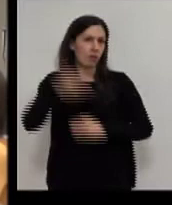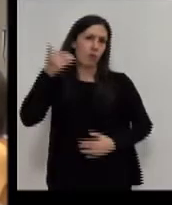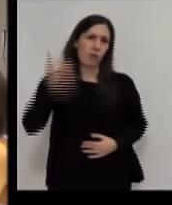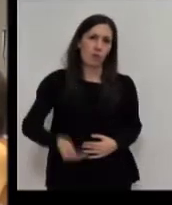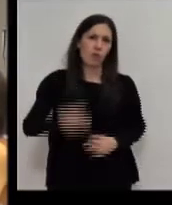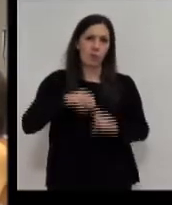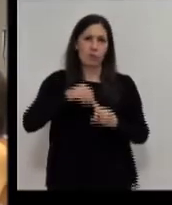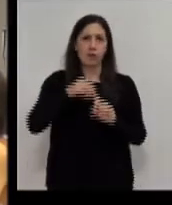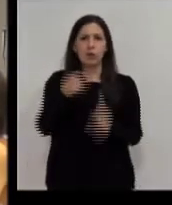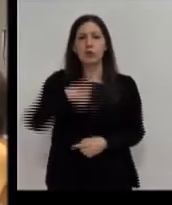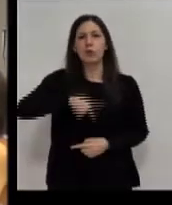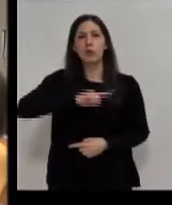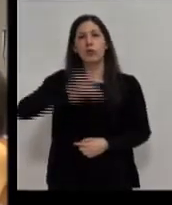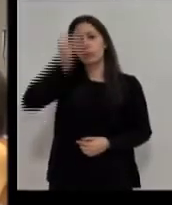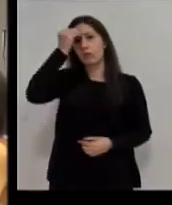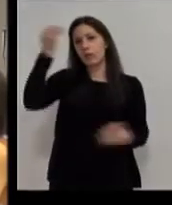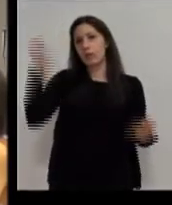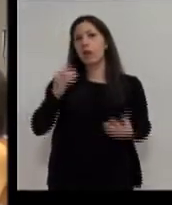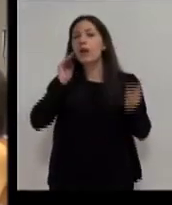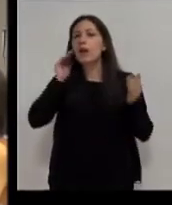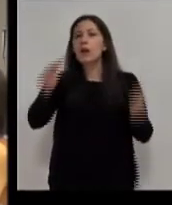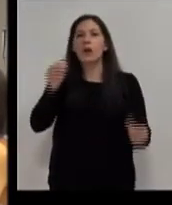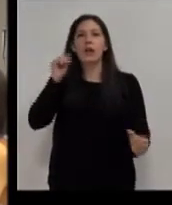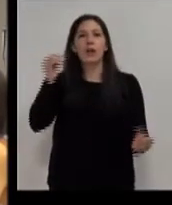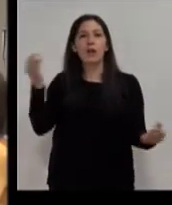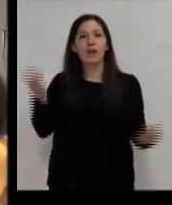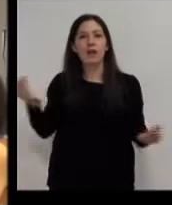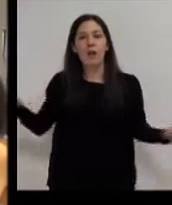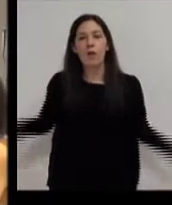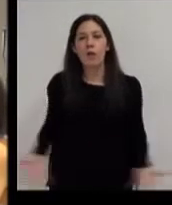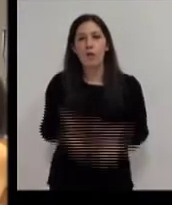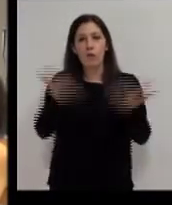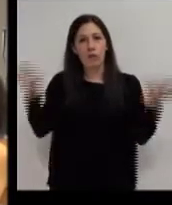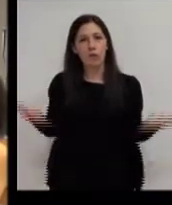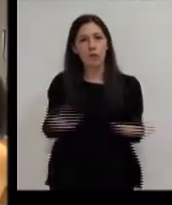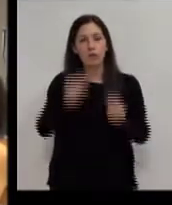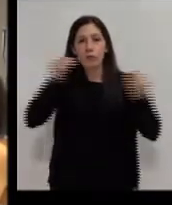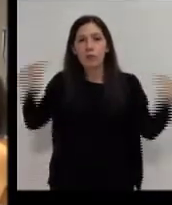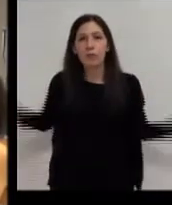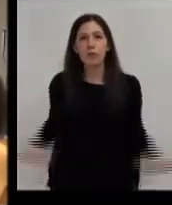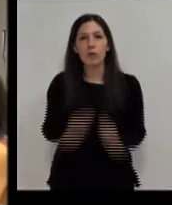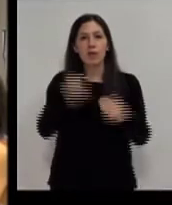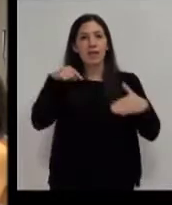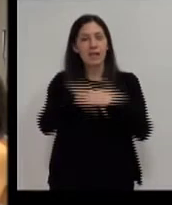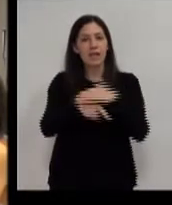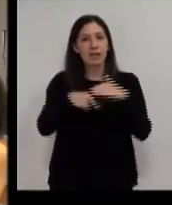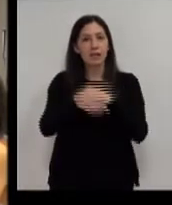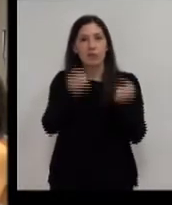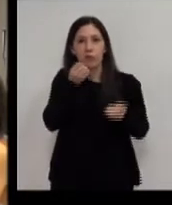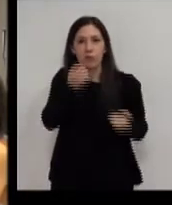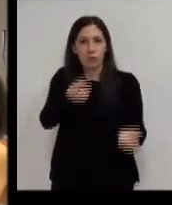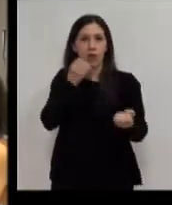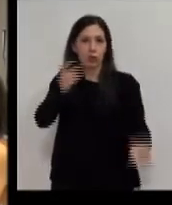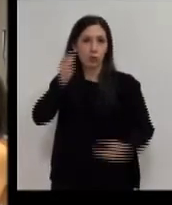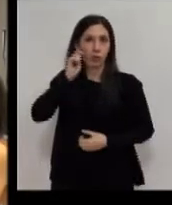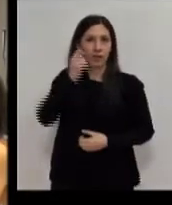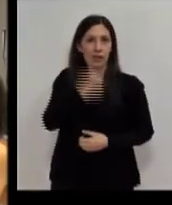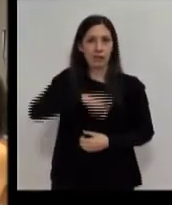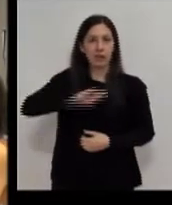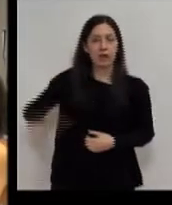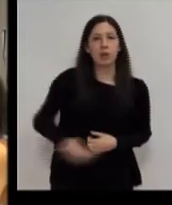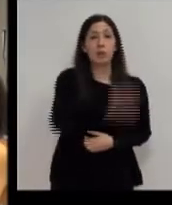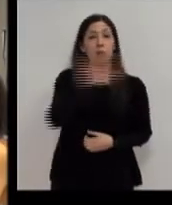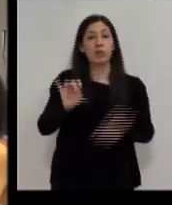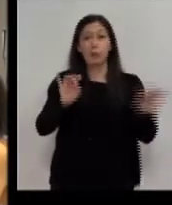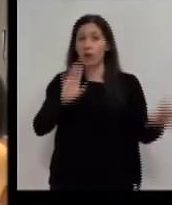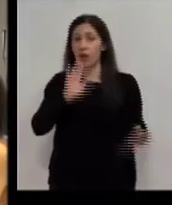cadena de accesibilidad es fundamental, y nosotros lo que decimos es que nos dedicamos a fomentar o mejorar la gestión de la información turística